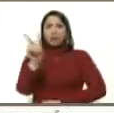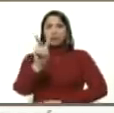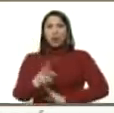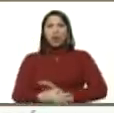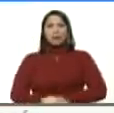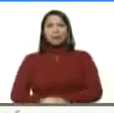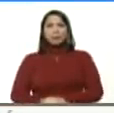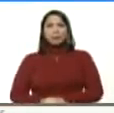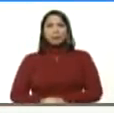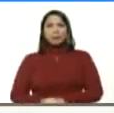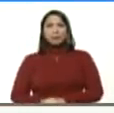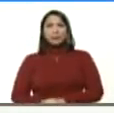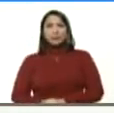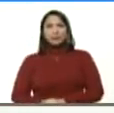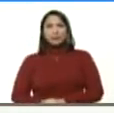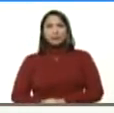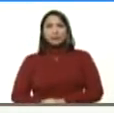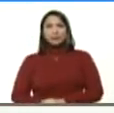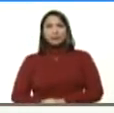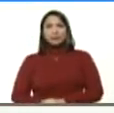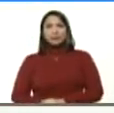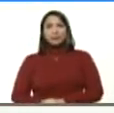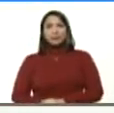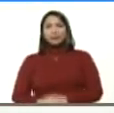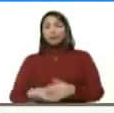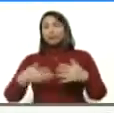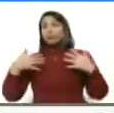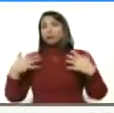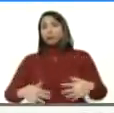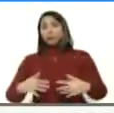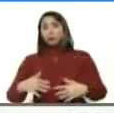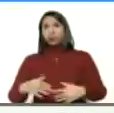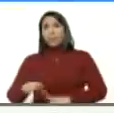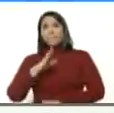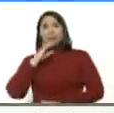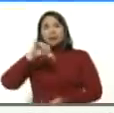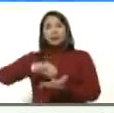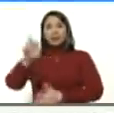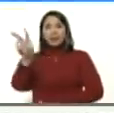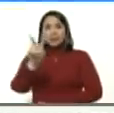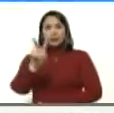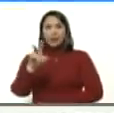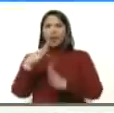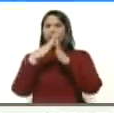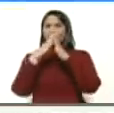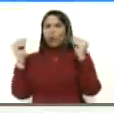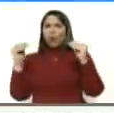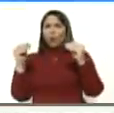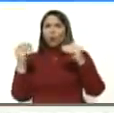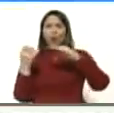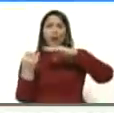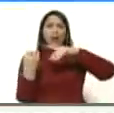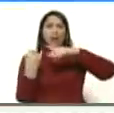Bolivariana de Venezuela y sobre la cual tanto el Banco Central de Venezuela como todos los órganos